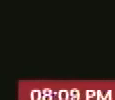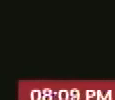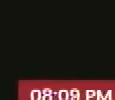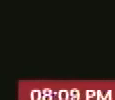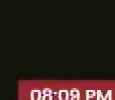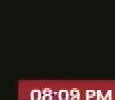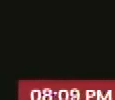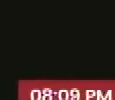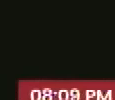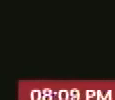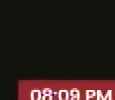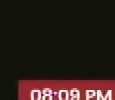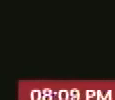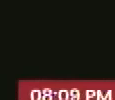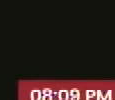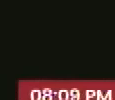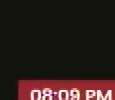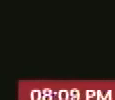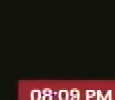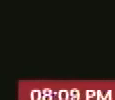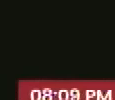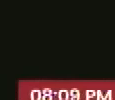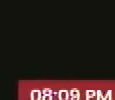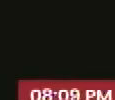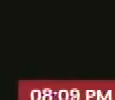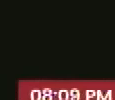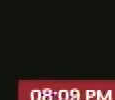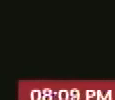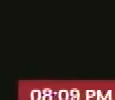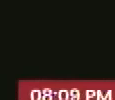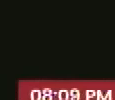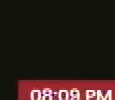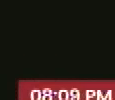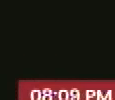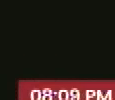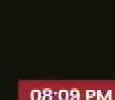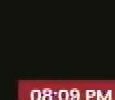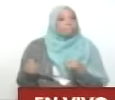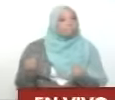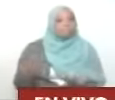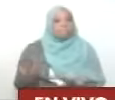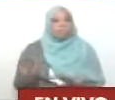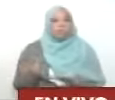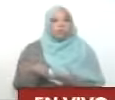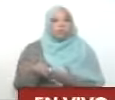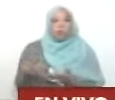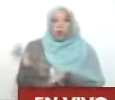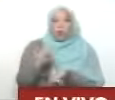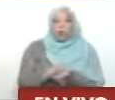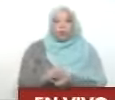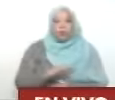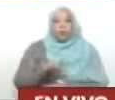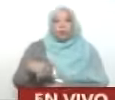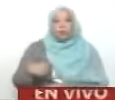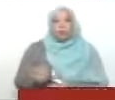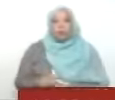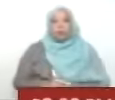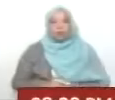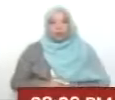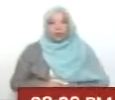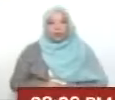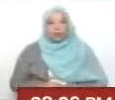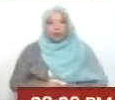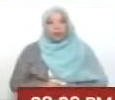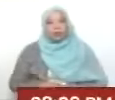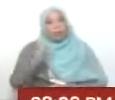¿qué rectificaría? ¿Con qué se quedaría y qué haría de nuevo o nuevo? Yo